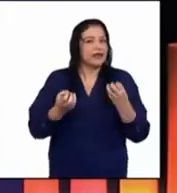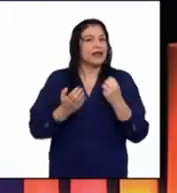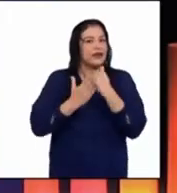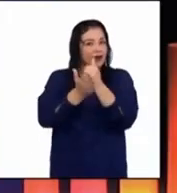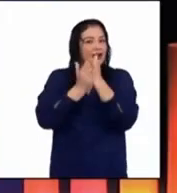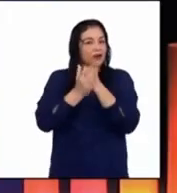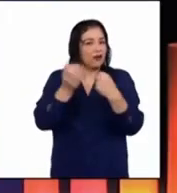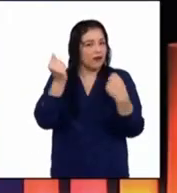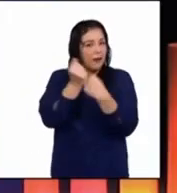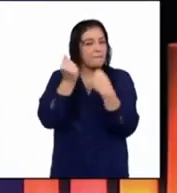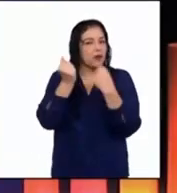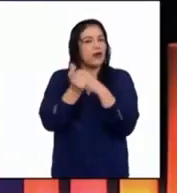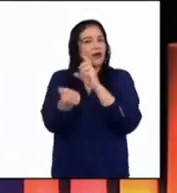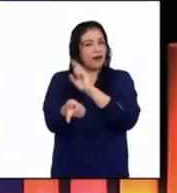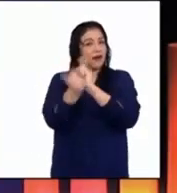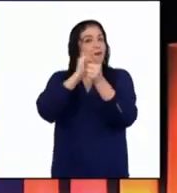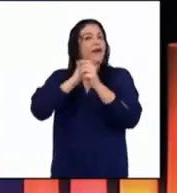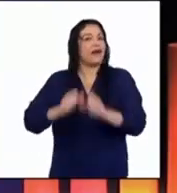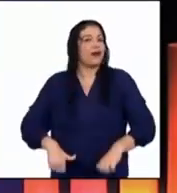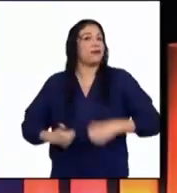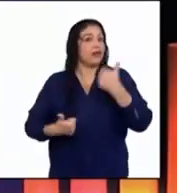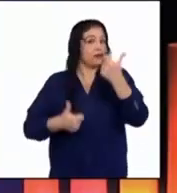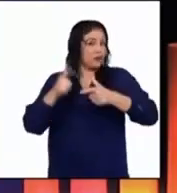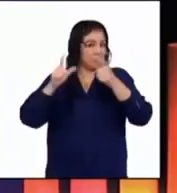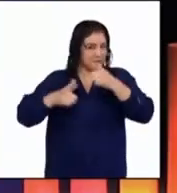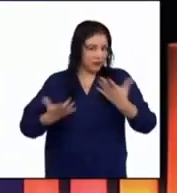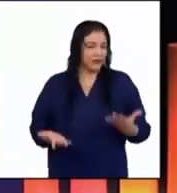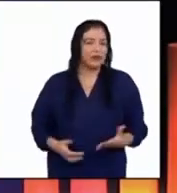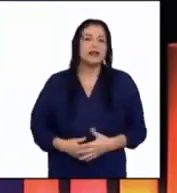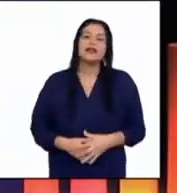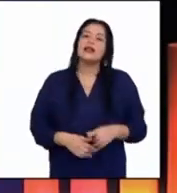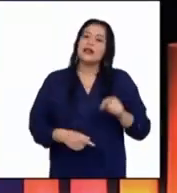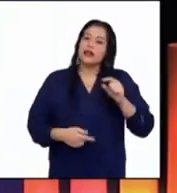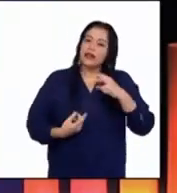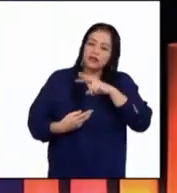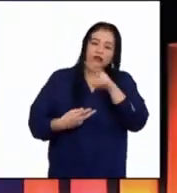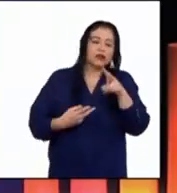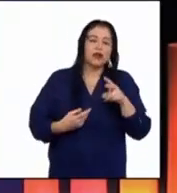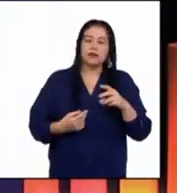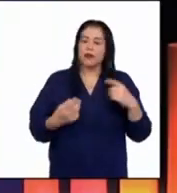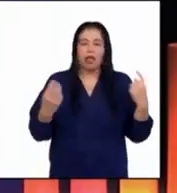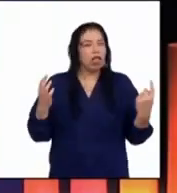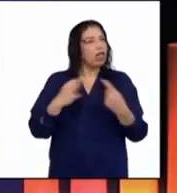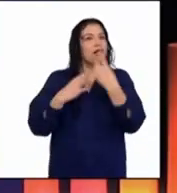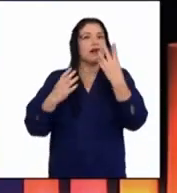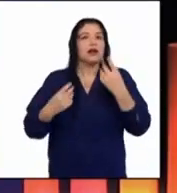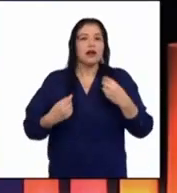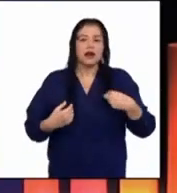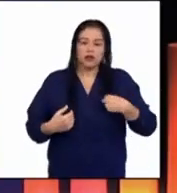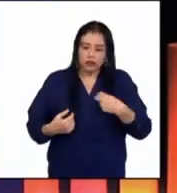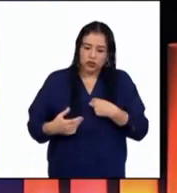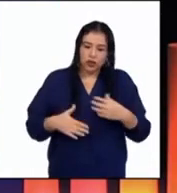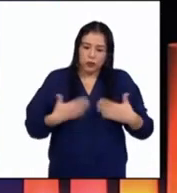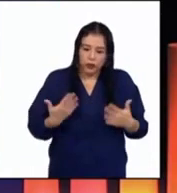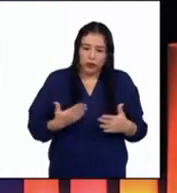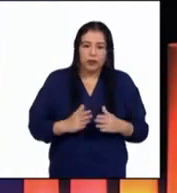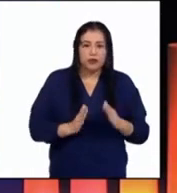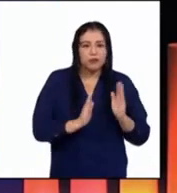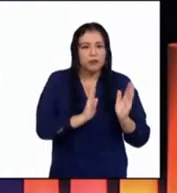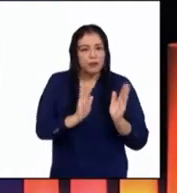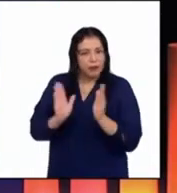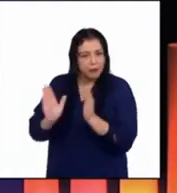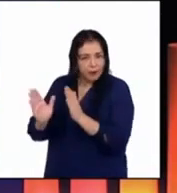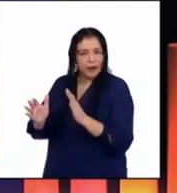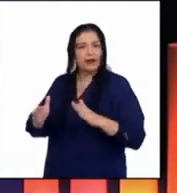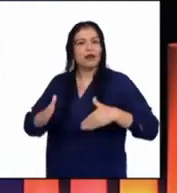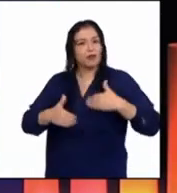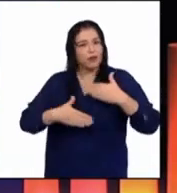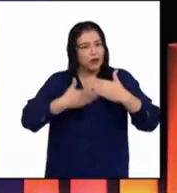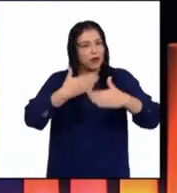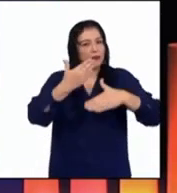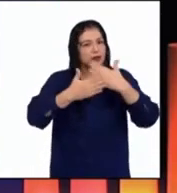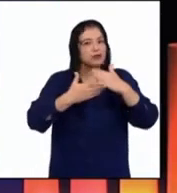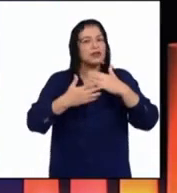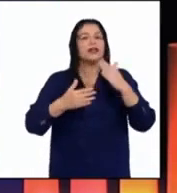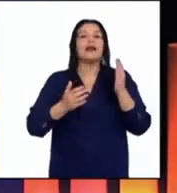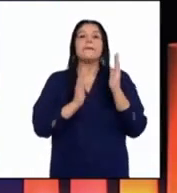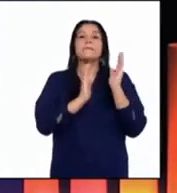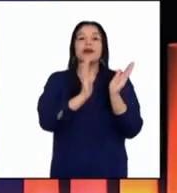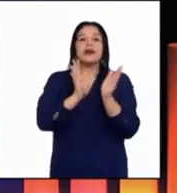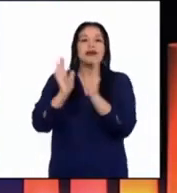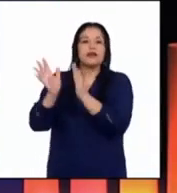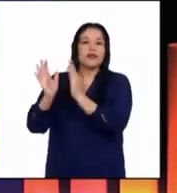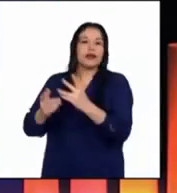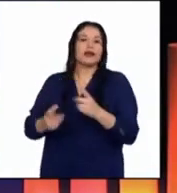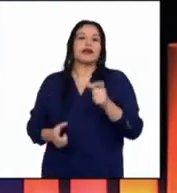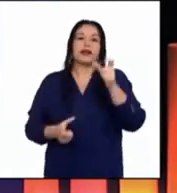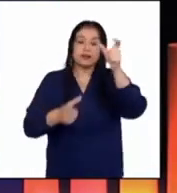pasado inicialmente de manera casual, nosotros lo podemos gestionar para que ya sea algo que tenga un resultado planificado, que